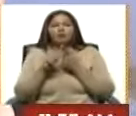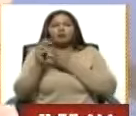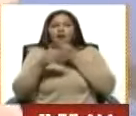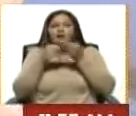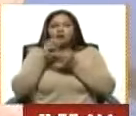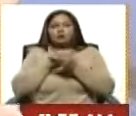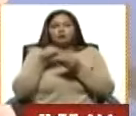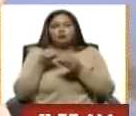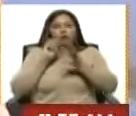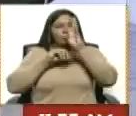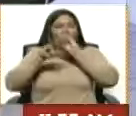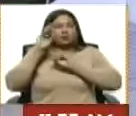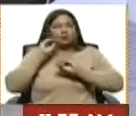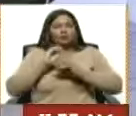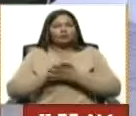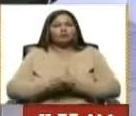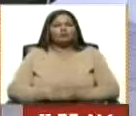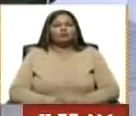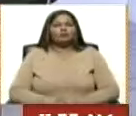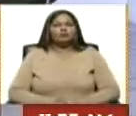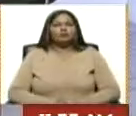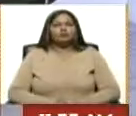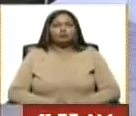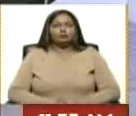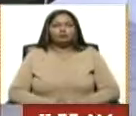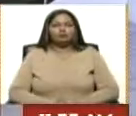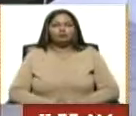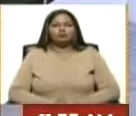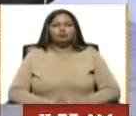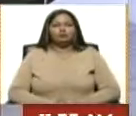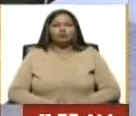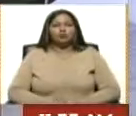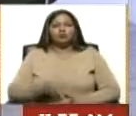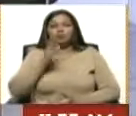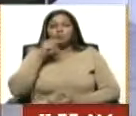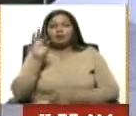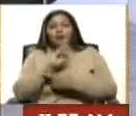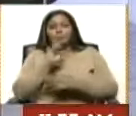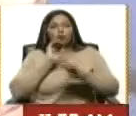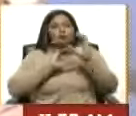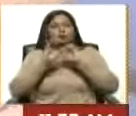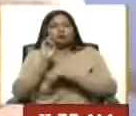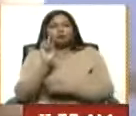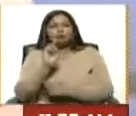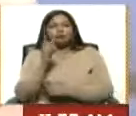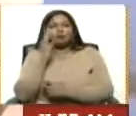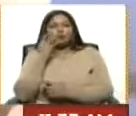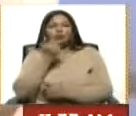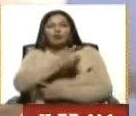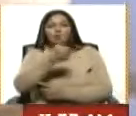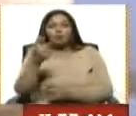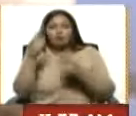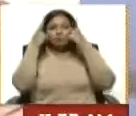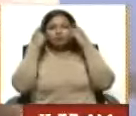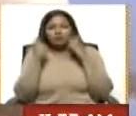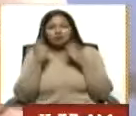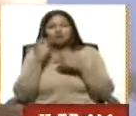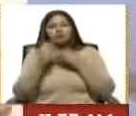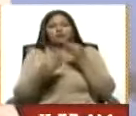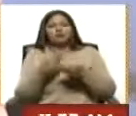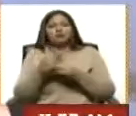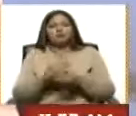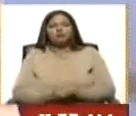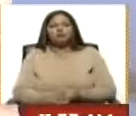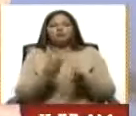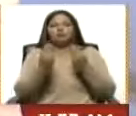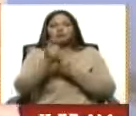aprendimos nosotros. Claro. Que no era tan rápido de comunicarse. Claro, algunos se profesionalizaron, como es el caso de cada uno de los que están aquí, pero muchísima